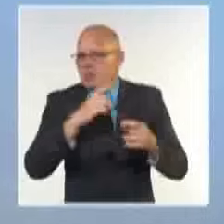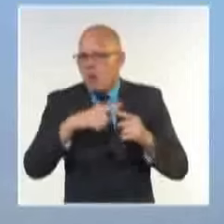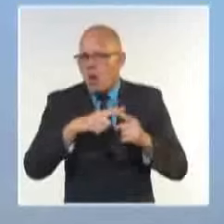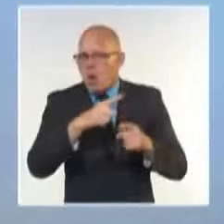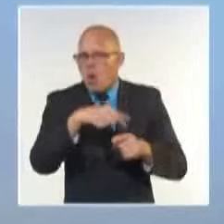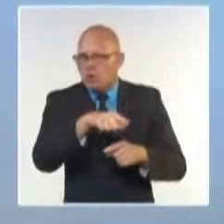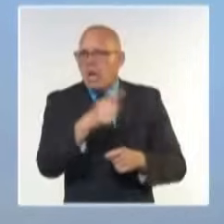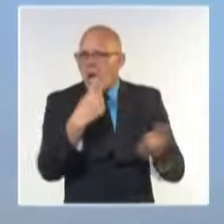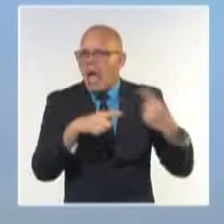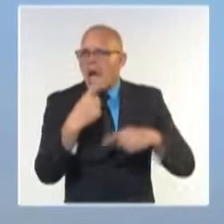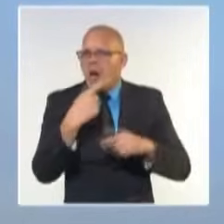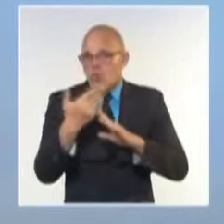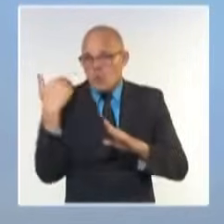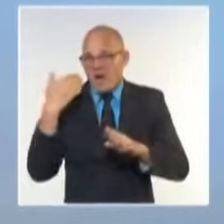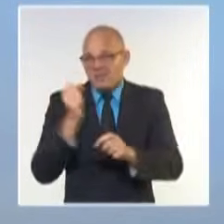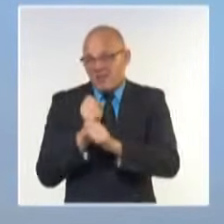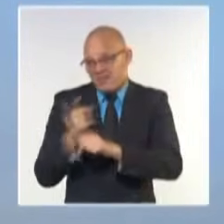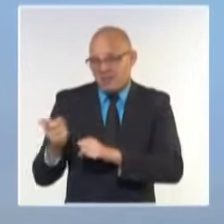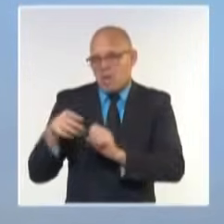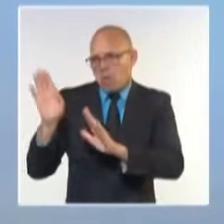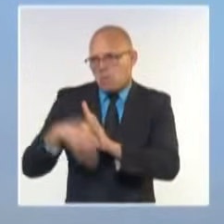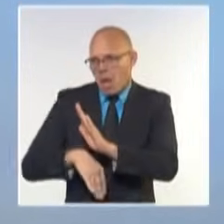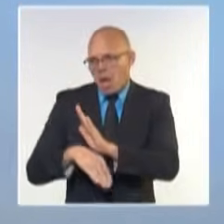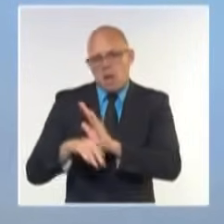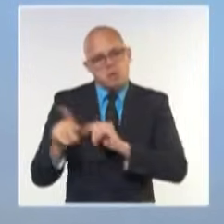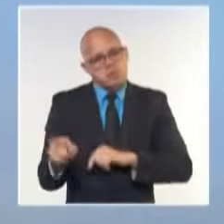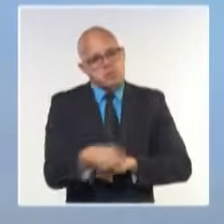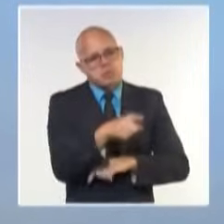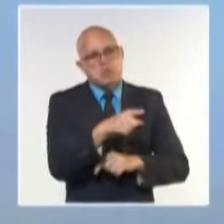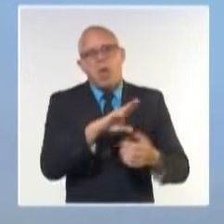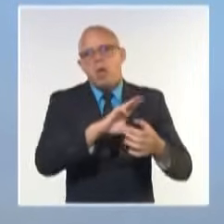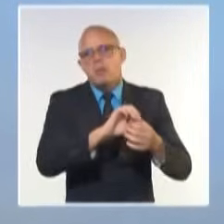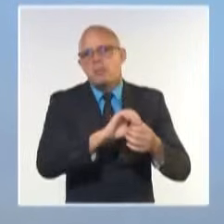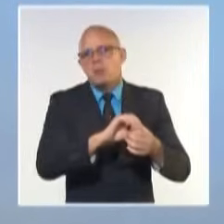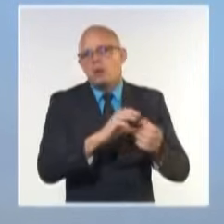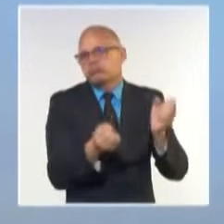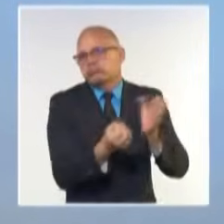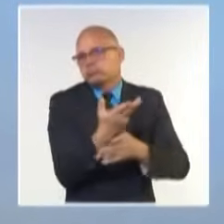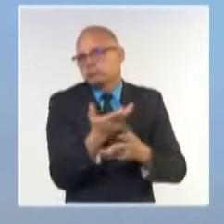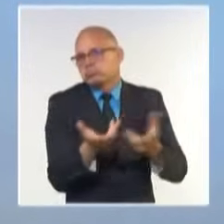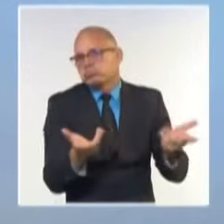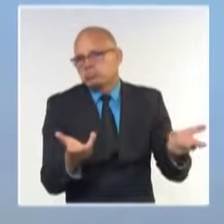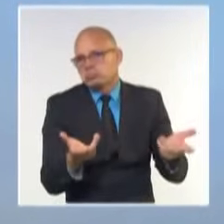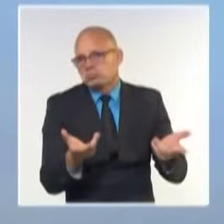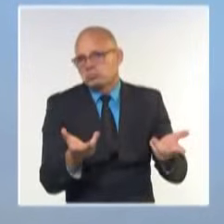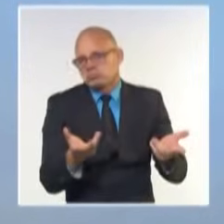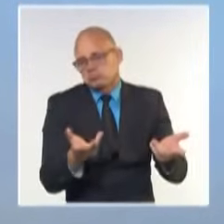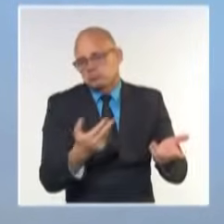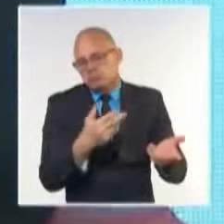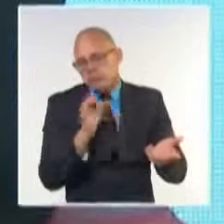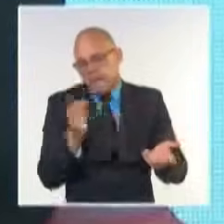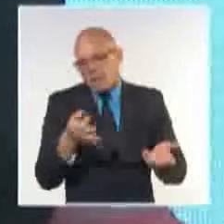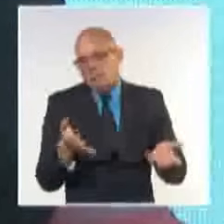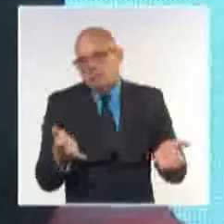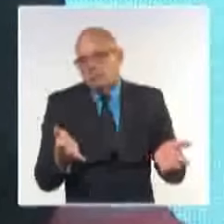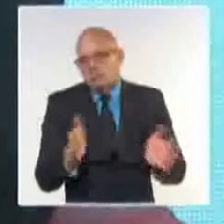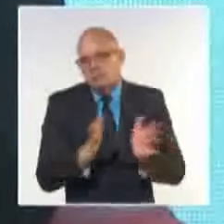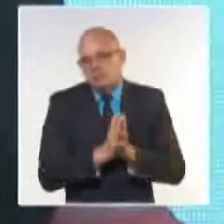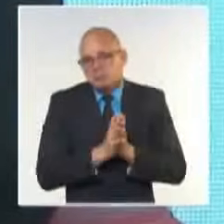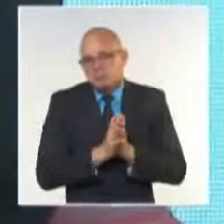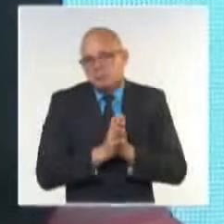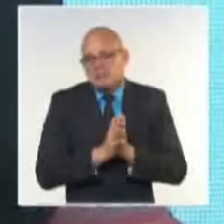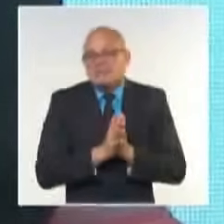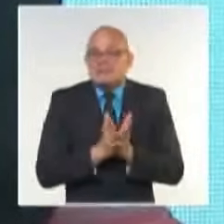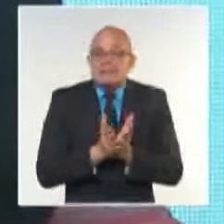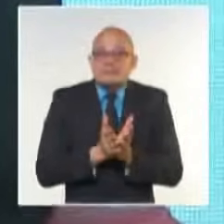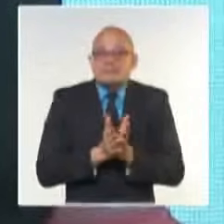destreza. Pero eso no lleva a que los funcionarios públicos, como nosotros, como el sector empresarial que nosotros tendremos, evite de